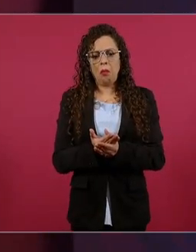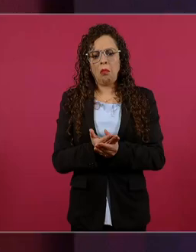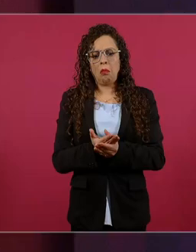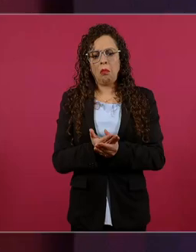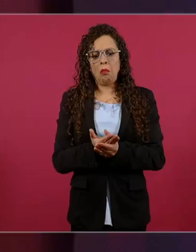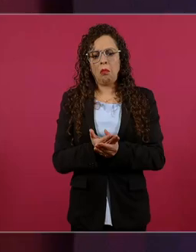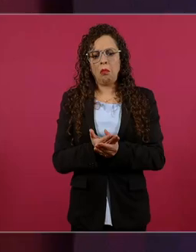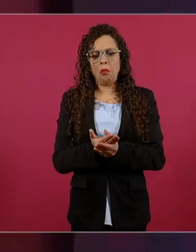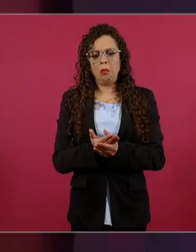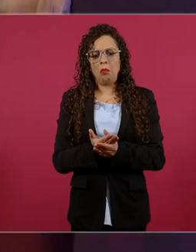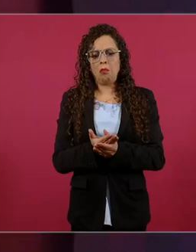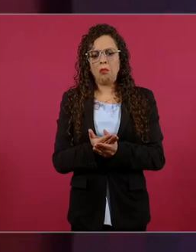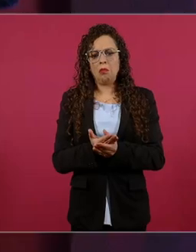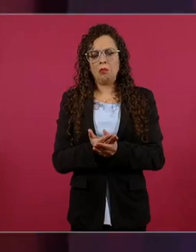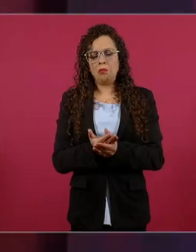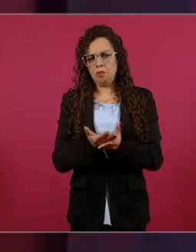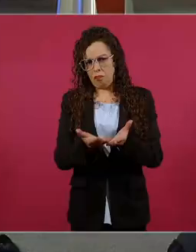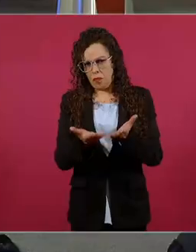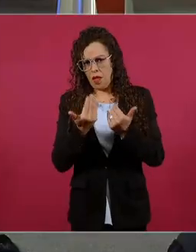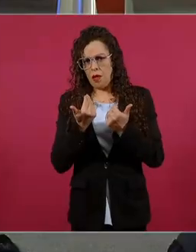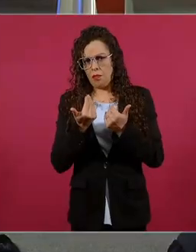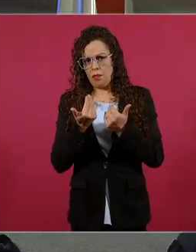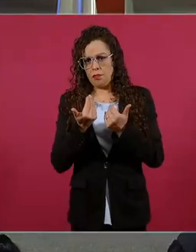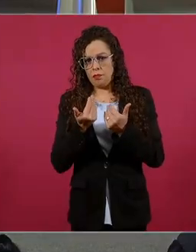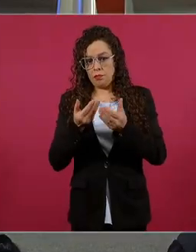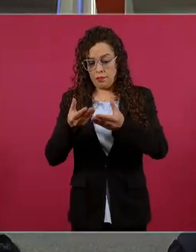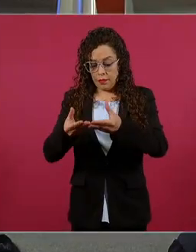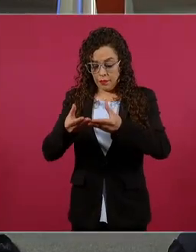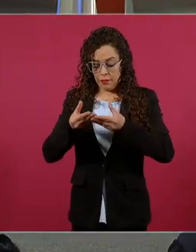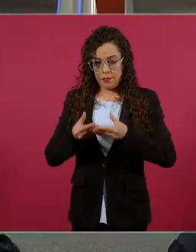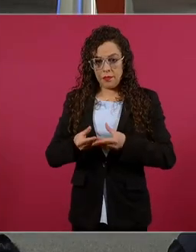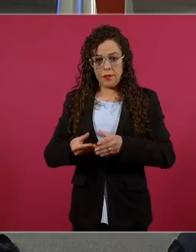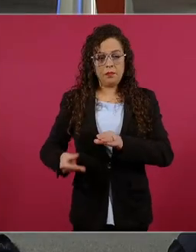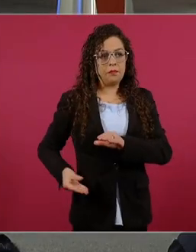y lo guarda, es lo mismo.